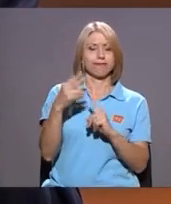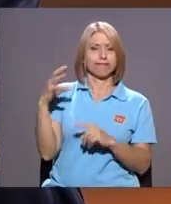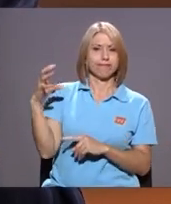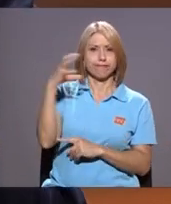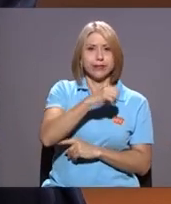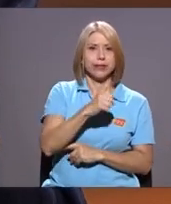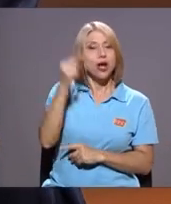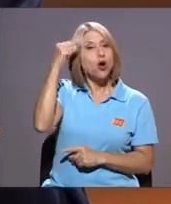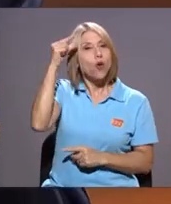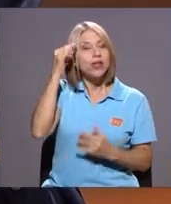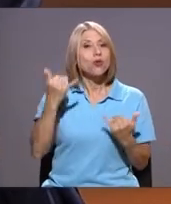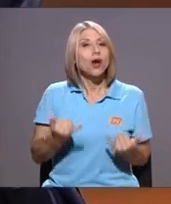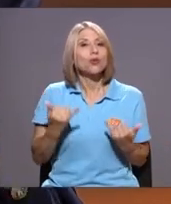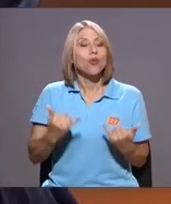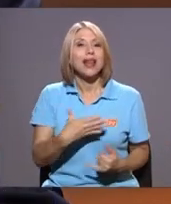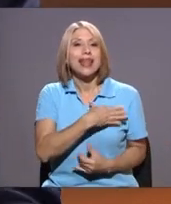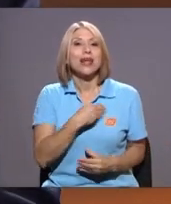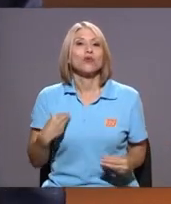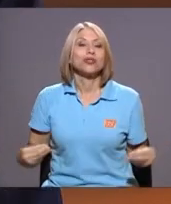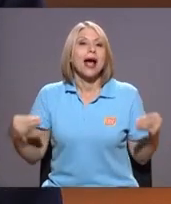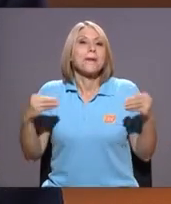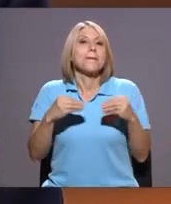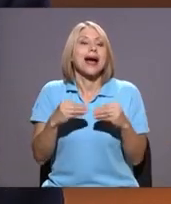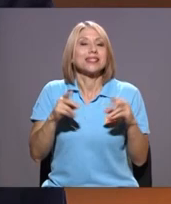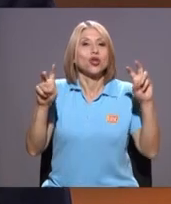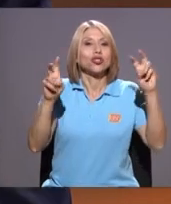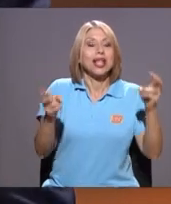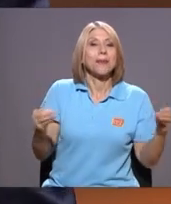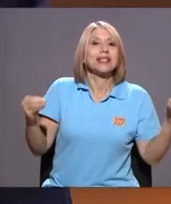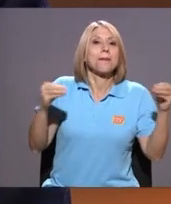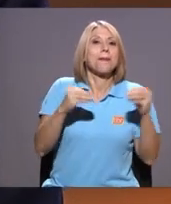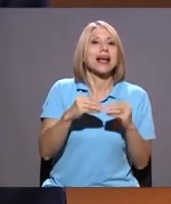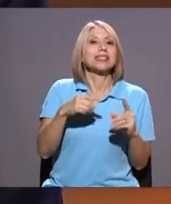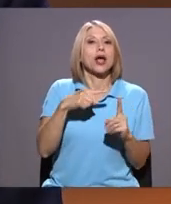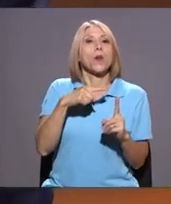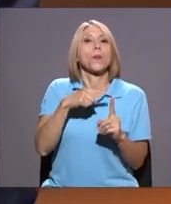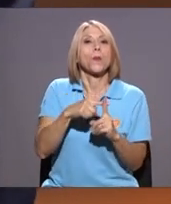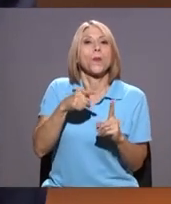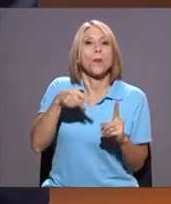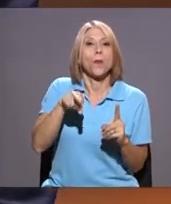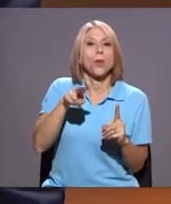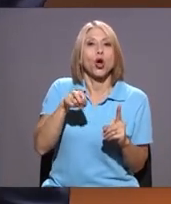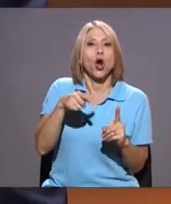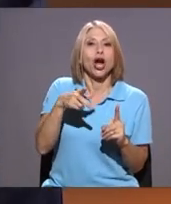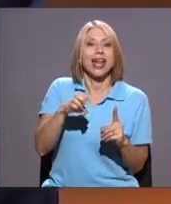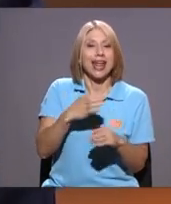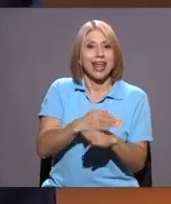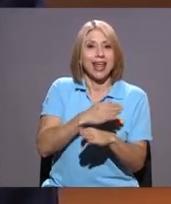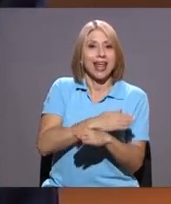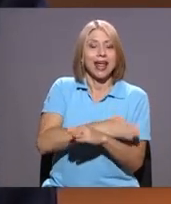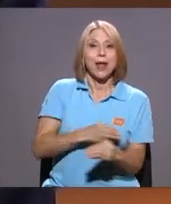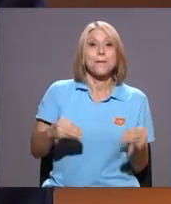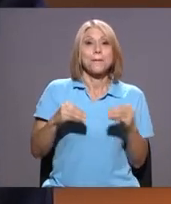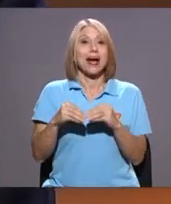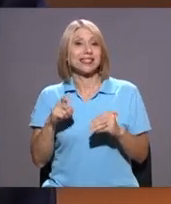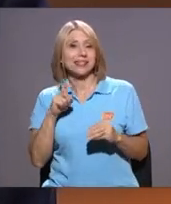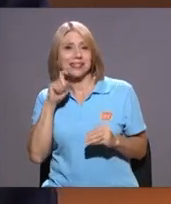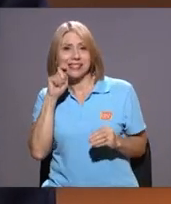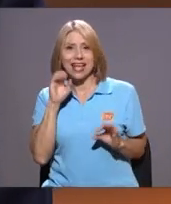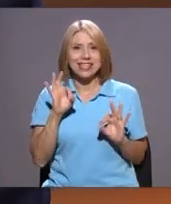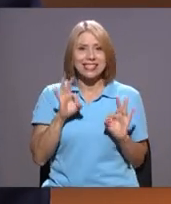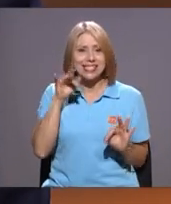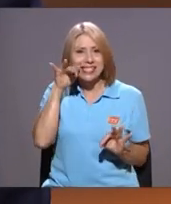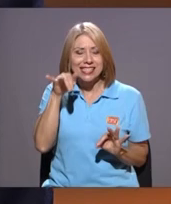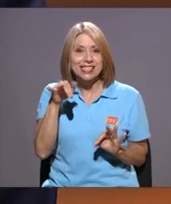actual le gustan más los temas más progress los temas más sexies los temas más bonitos por ejemplo el tema de la